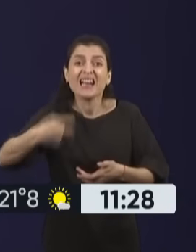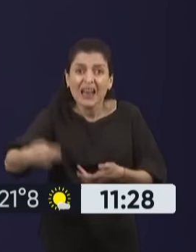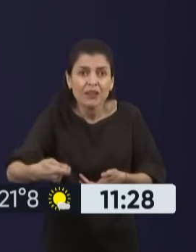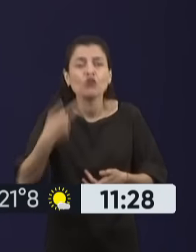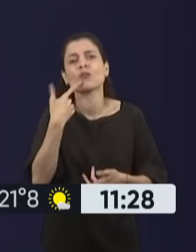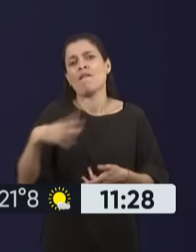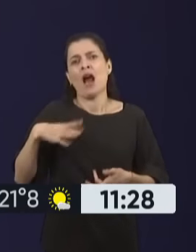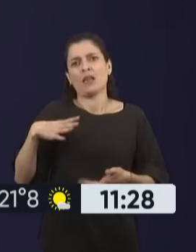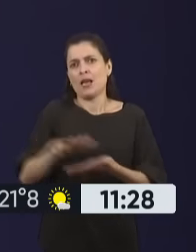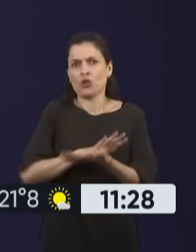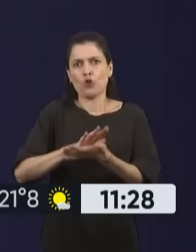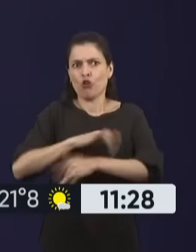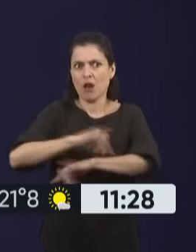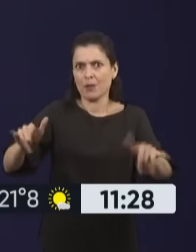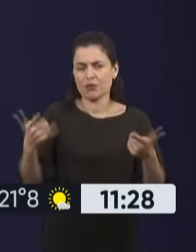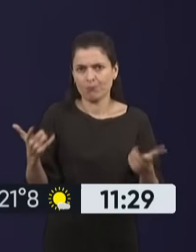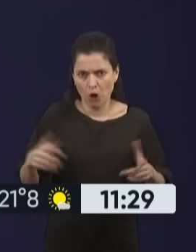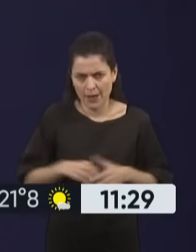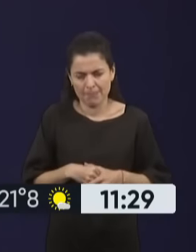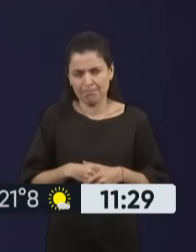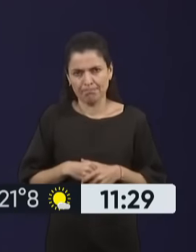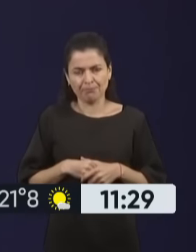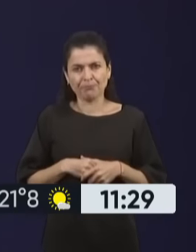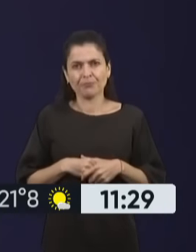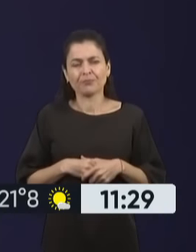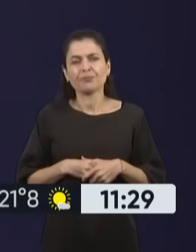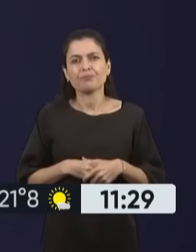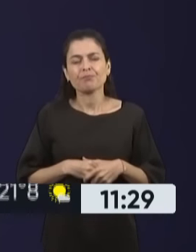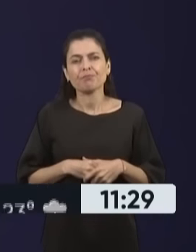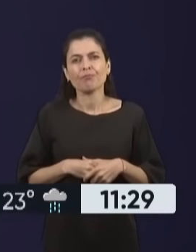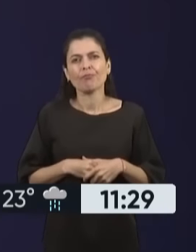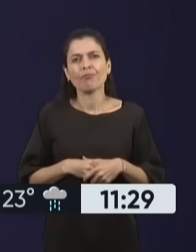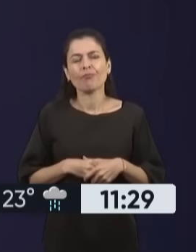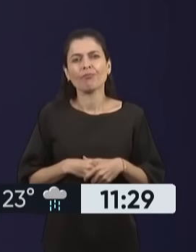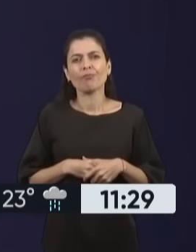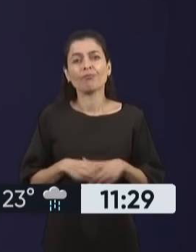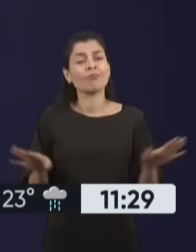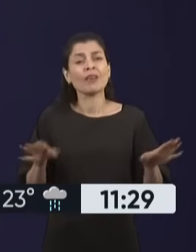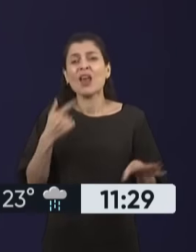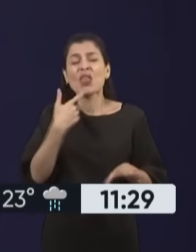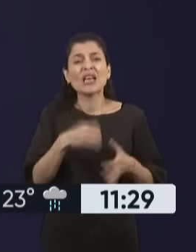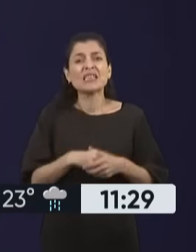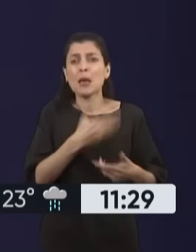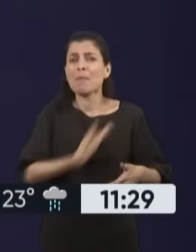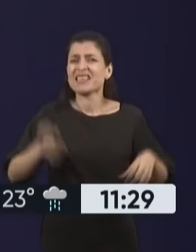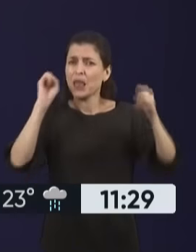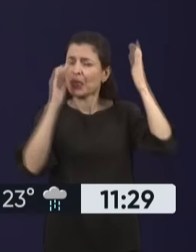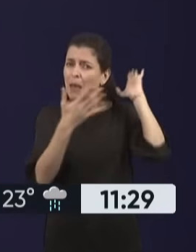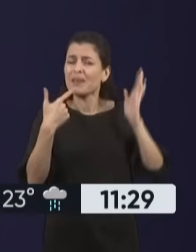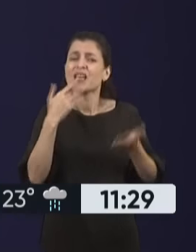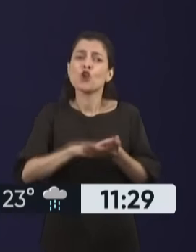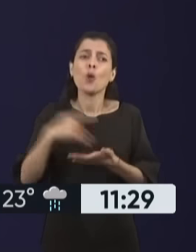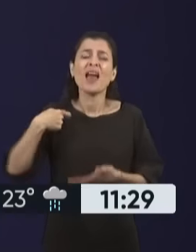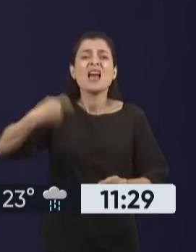créditos no tema que dijo siempre que digamos es una postura histórica de del presidente el tema de los